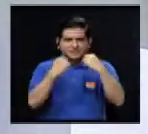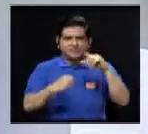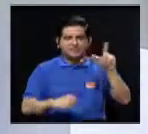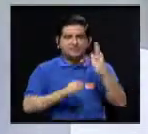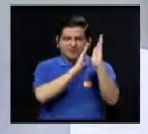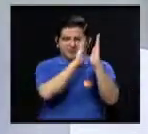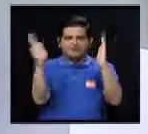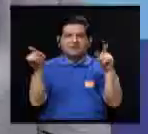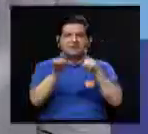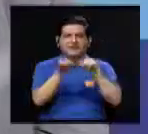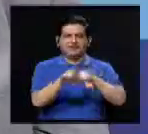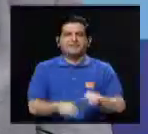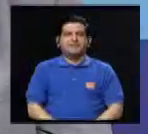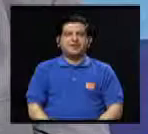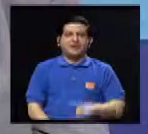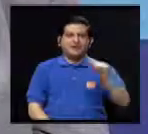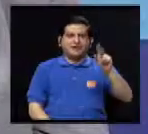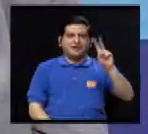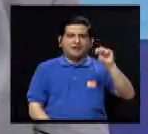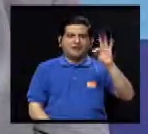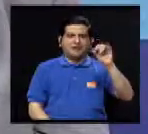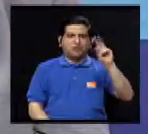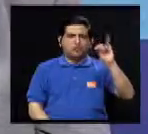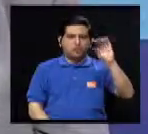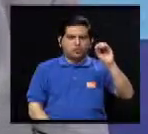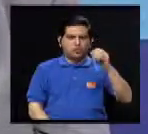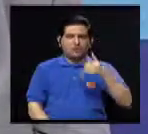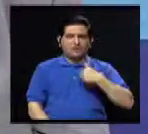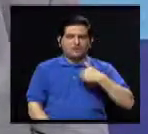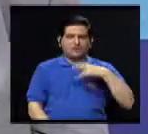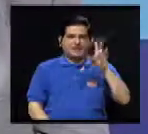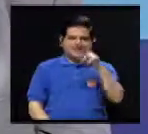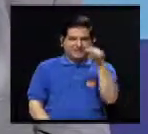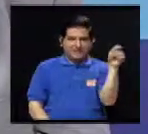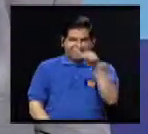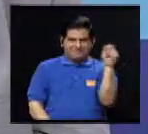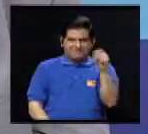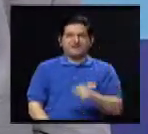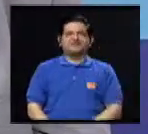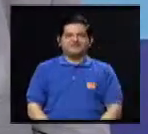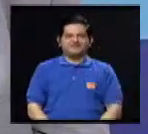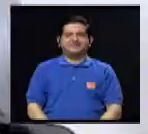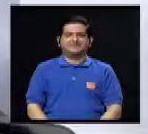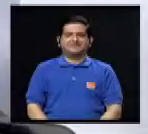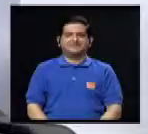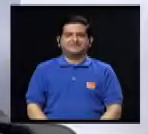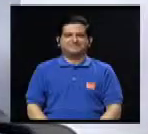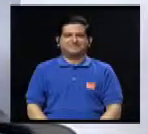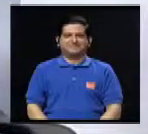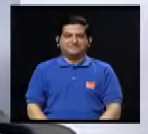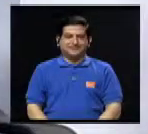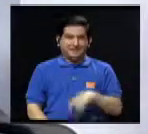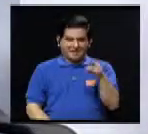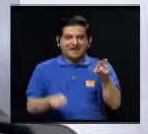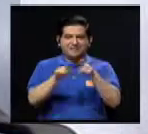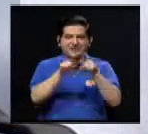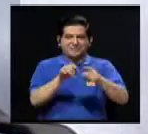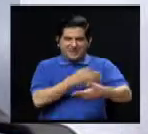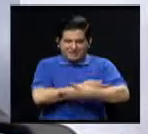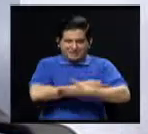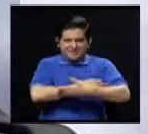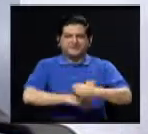ustedes. También está Antonio, que tiene 7 meses. Aquí está con nosotros Antonio también. Así es, el bebito de